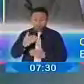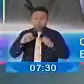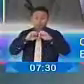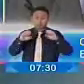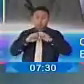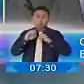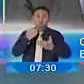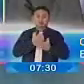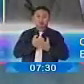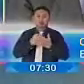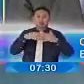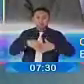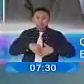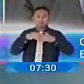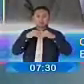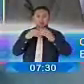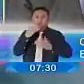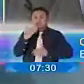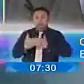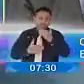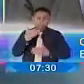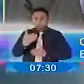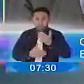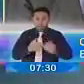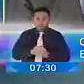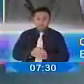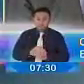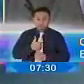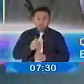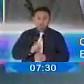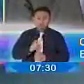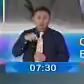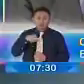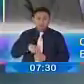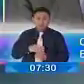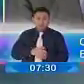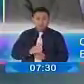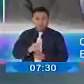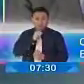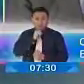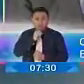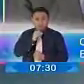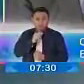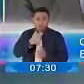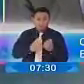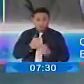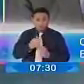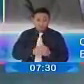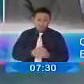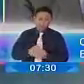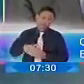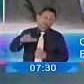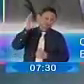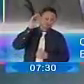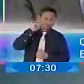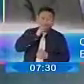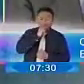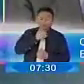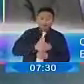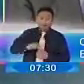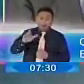y la economía se reactivan de a poco, que necesitamos, que estamos lejos de salir del problema, por supuesto. Con muchísima